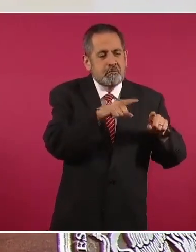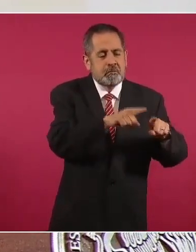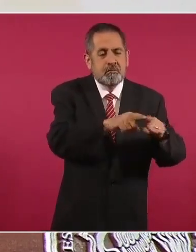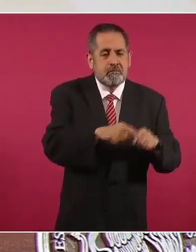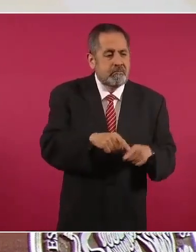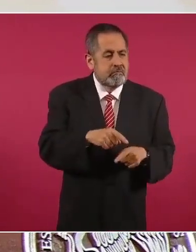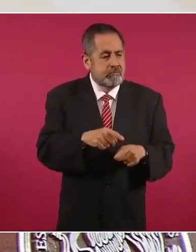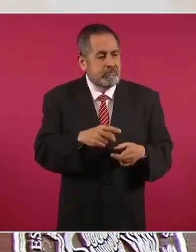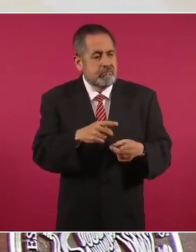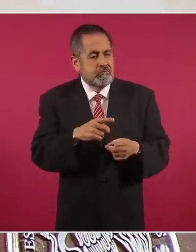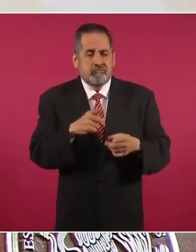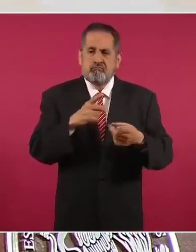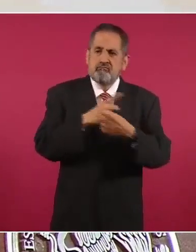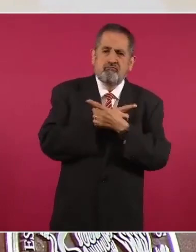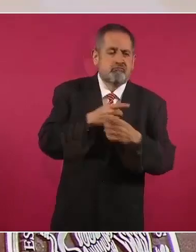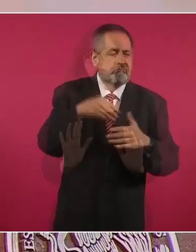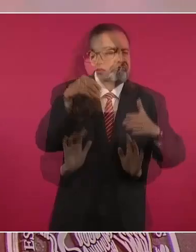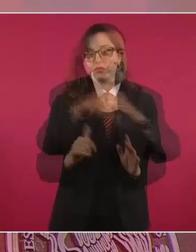moralmente derrotada,